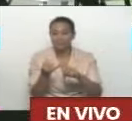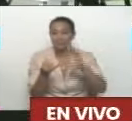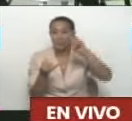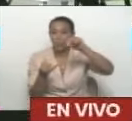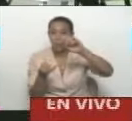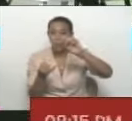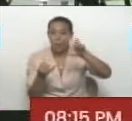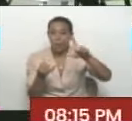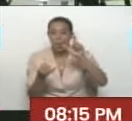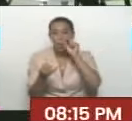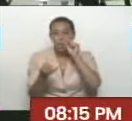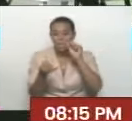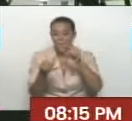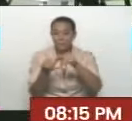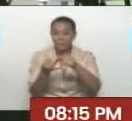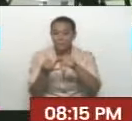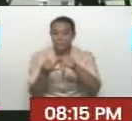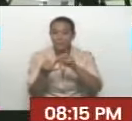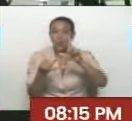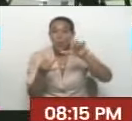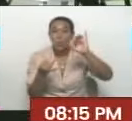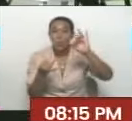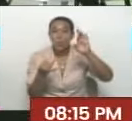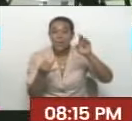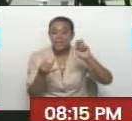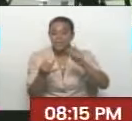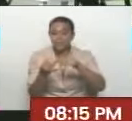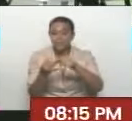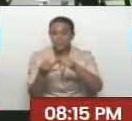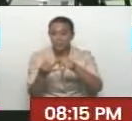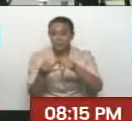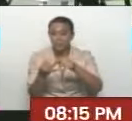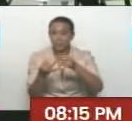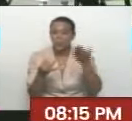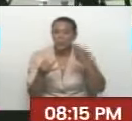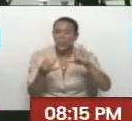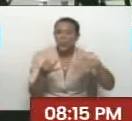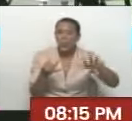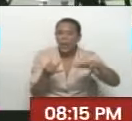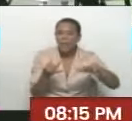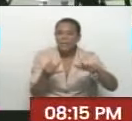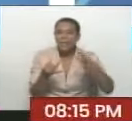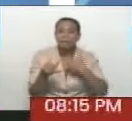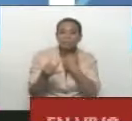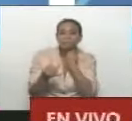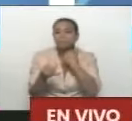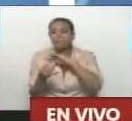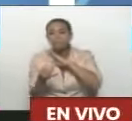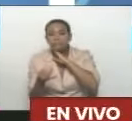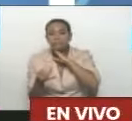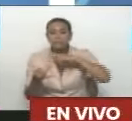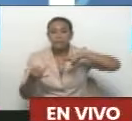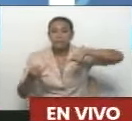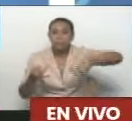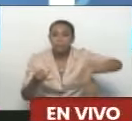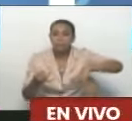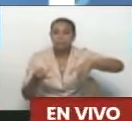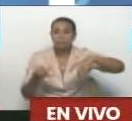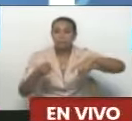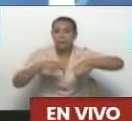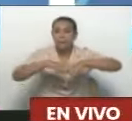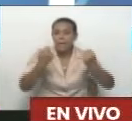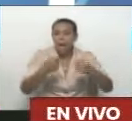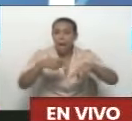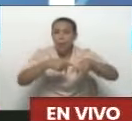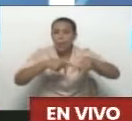Noel Márquez, Luisana Pérez se encuentra convaleciente de una fractura. Nos mandó un videito por ahí,